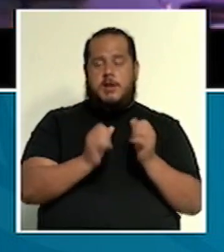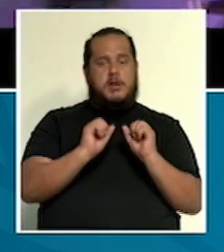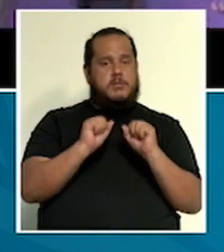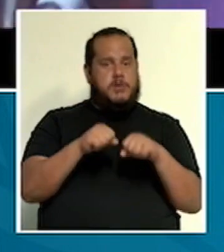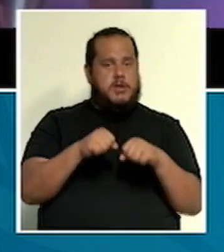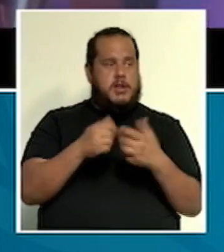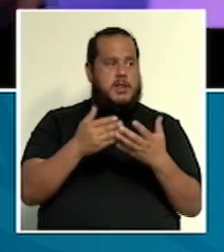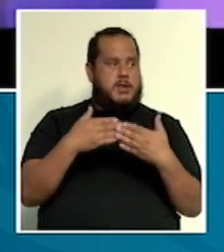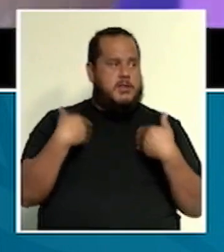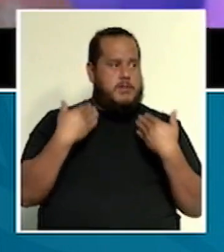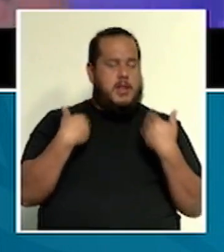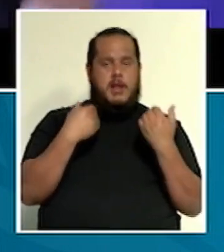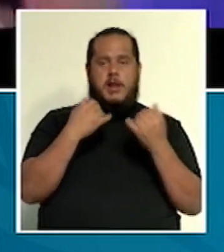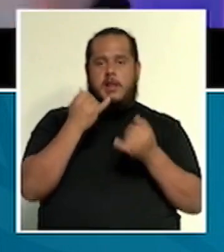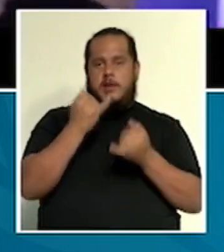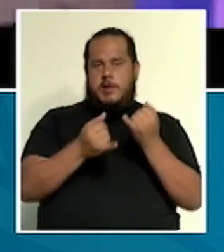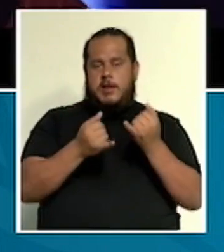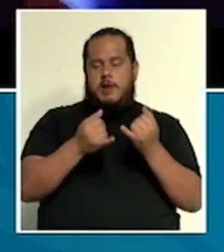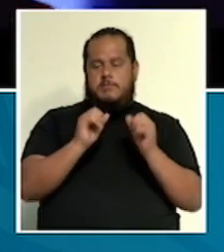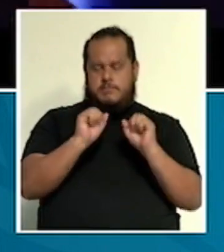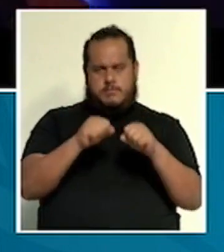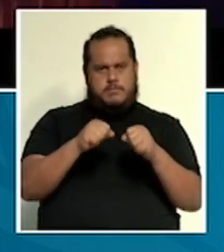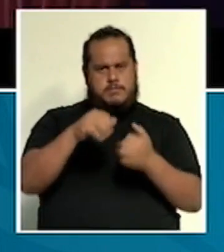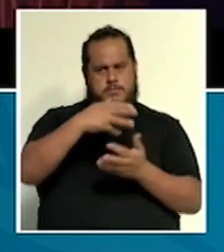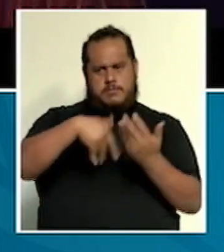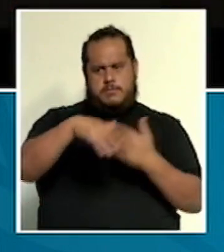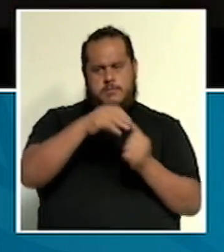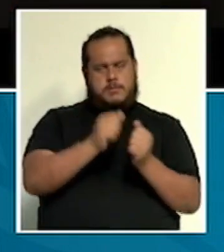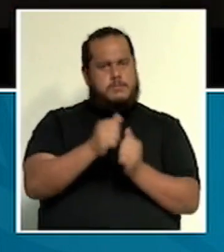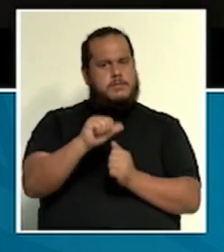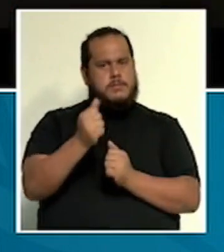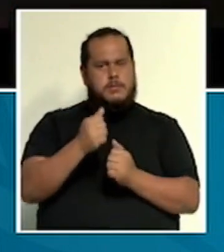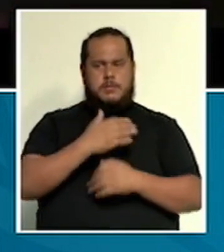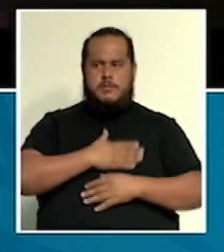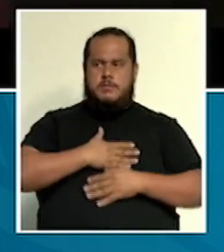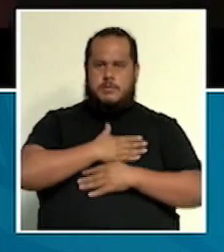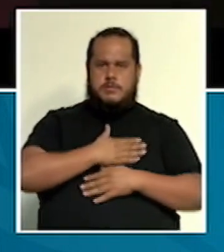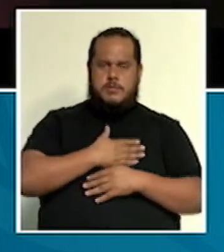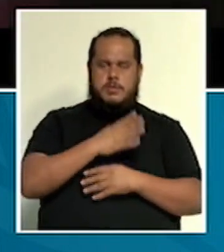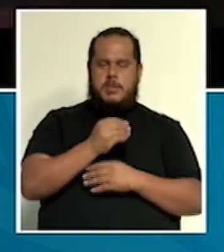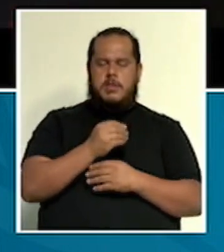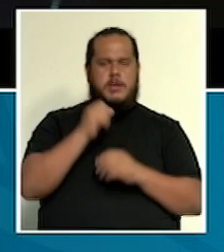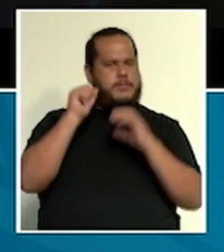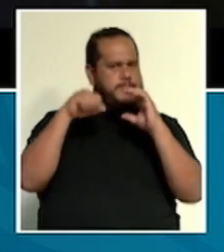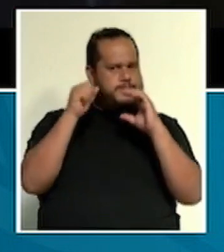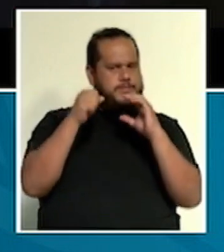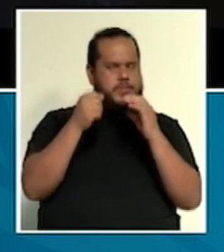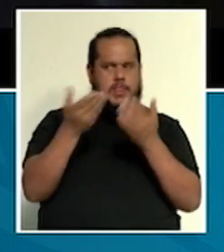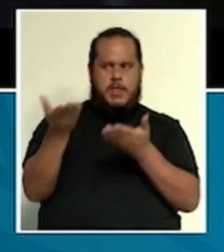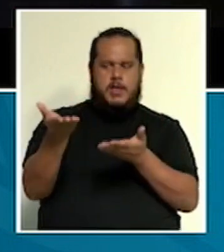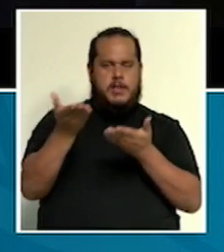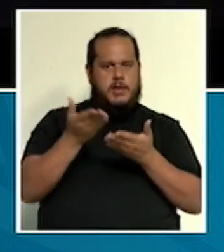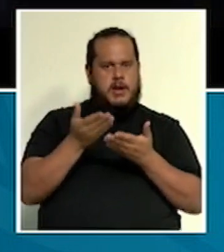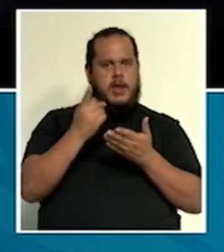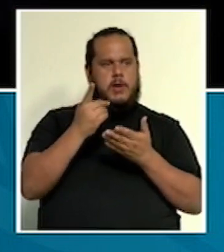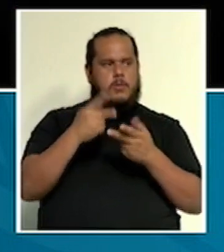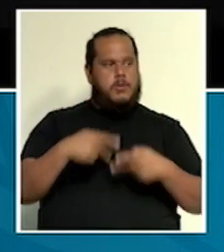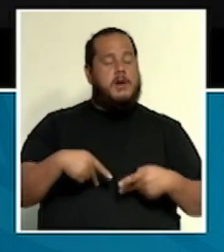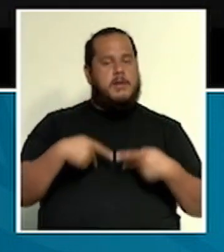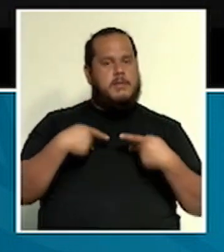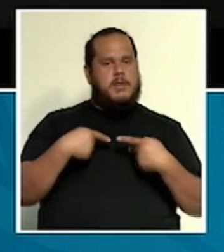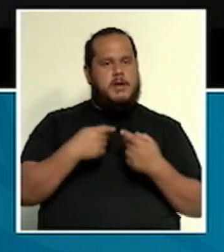ser feliz, las posibilidades de interactuar con otros, de disfrutar. Y la película trae una